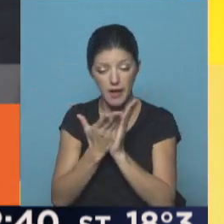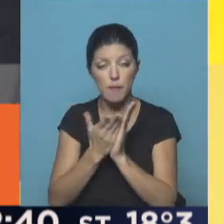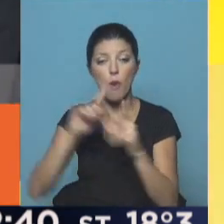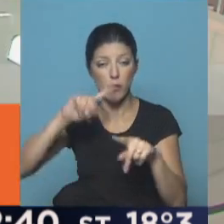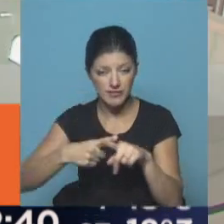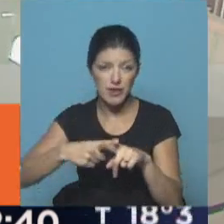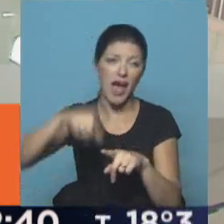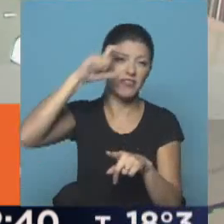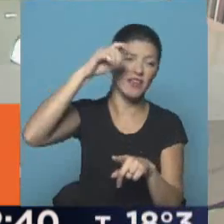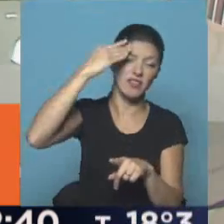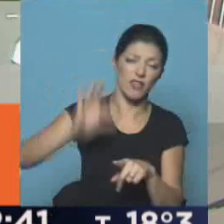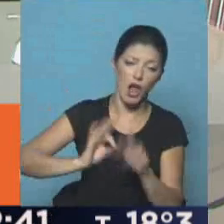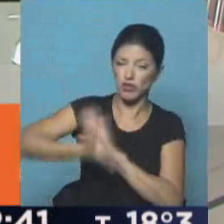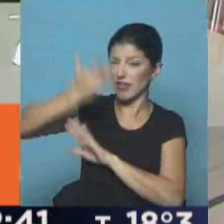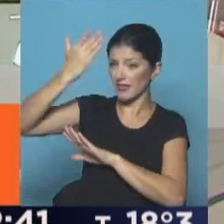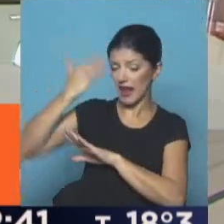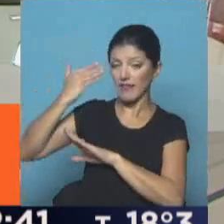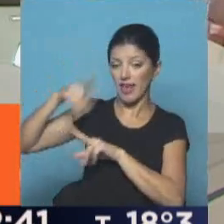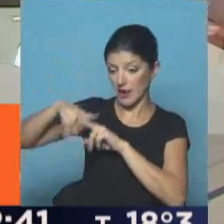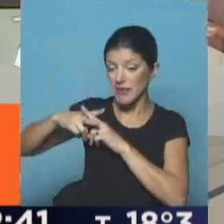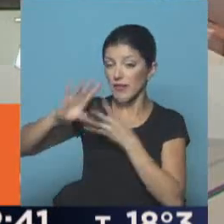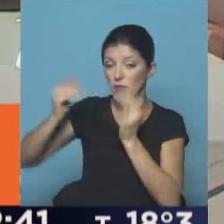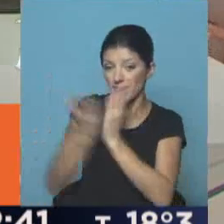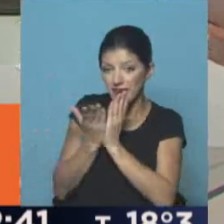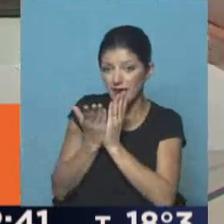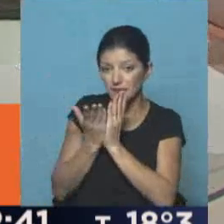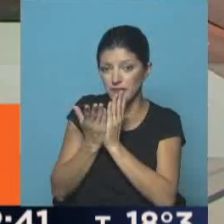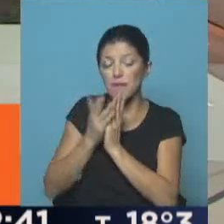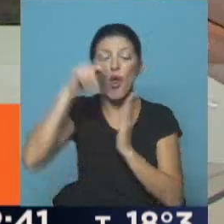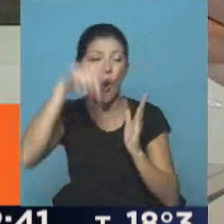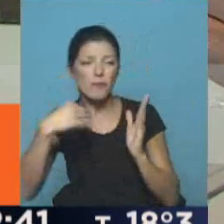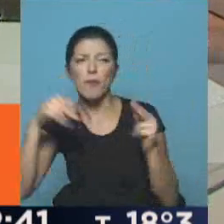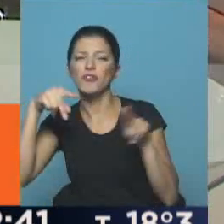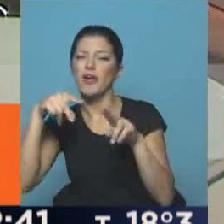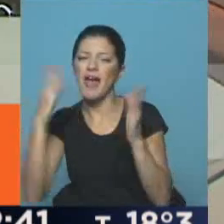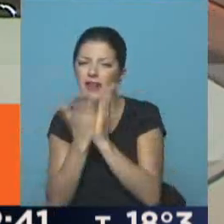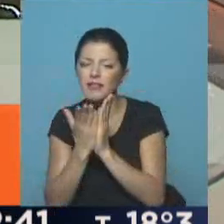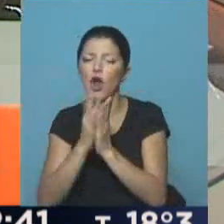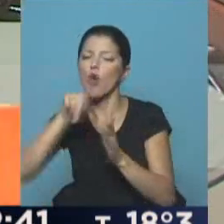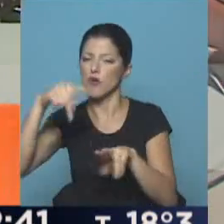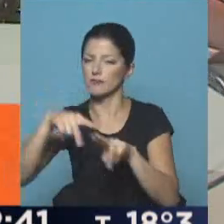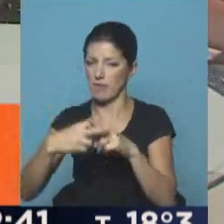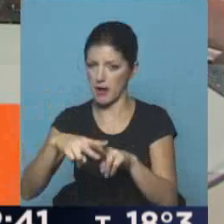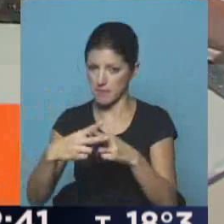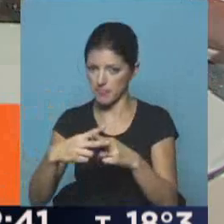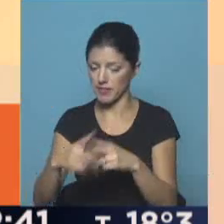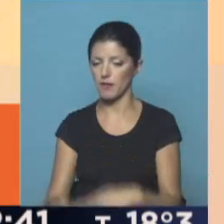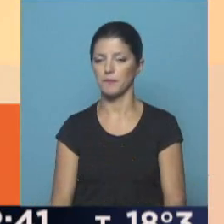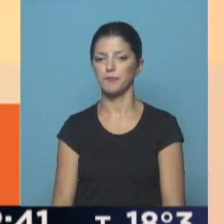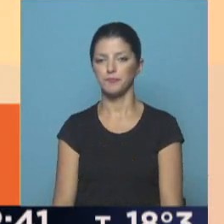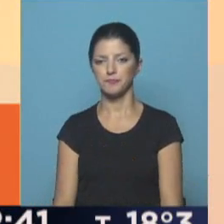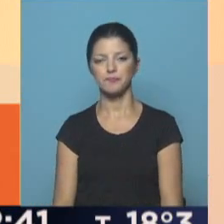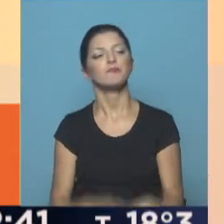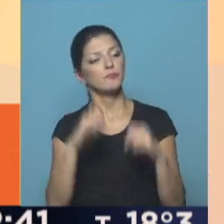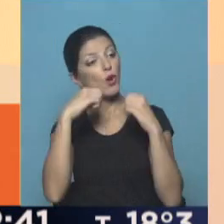10 o 15 años no sean las mismas con las que podamos juzgarlas hoy. Ronda de preguntas, Natalia. Sí, buenos días, Mariano. Por eso también hoy